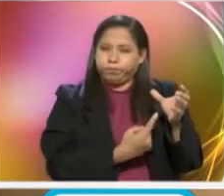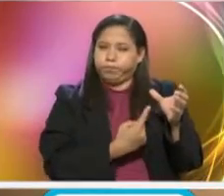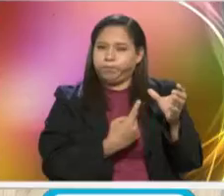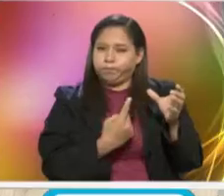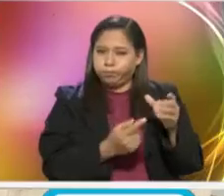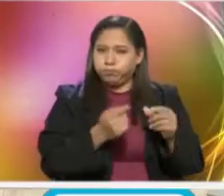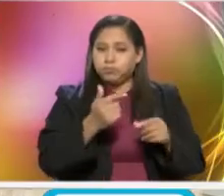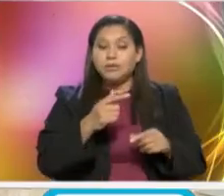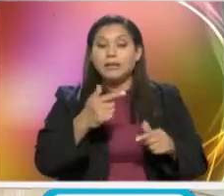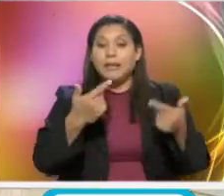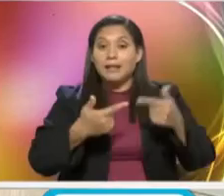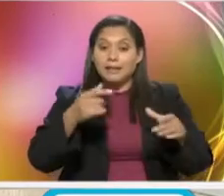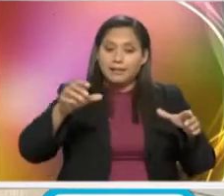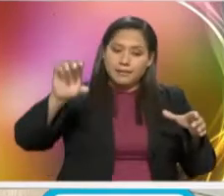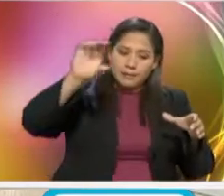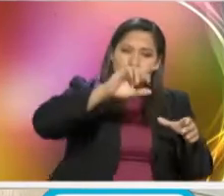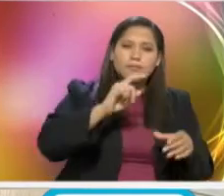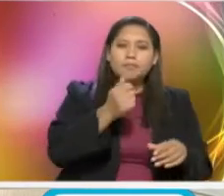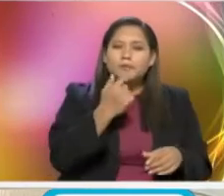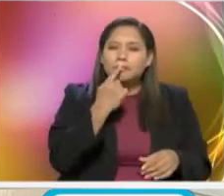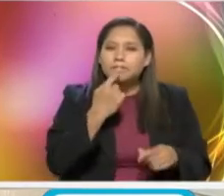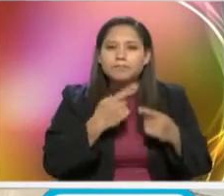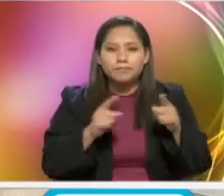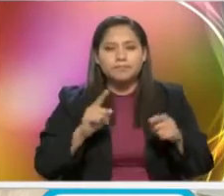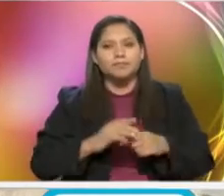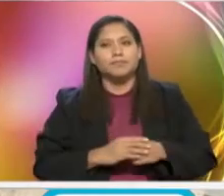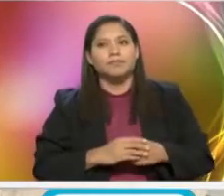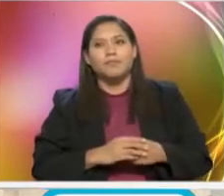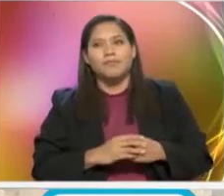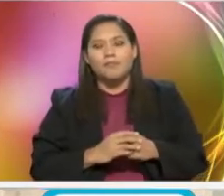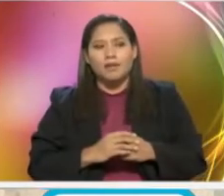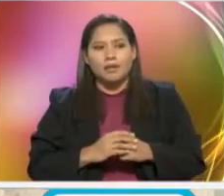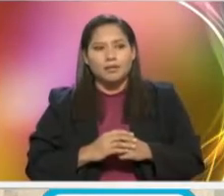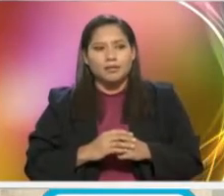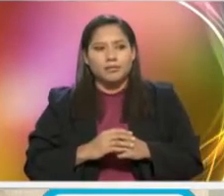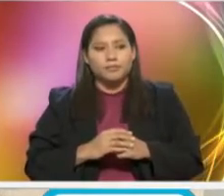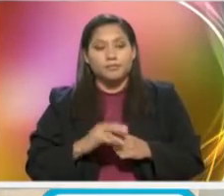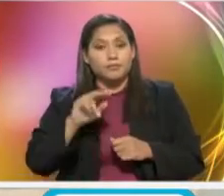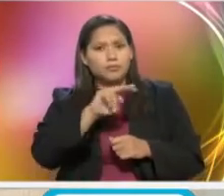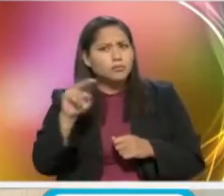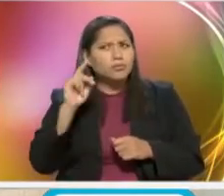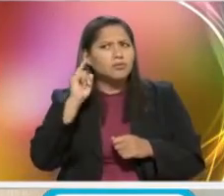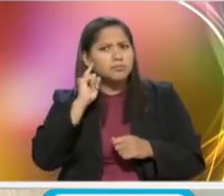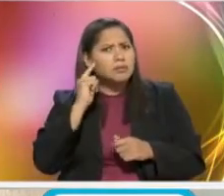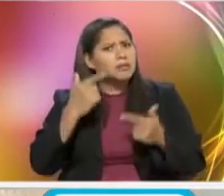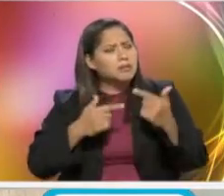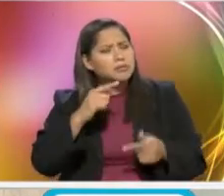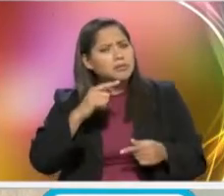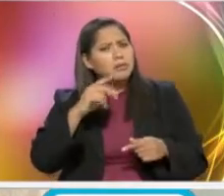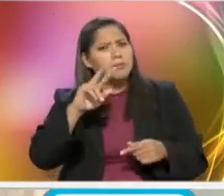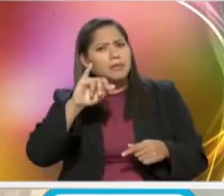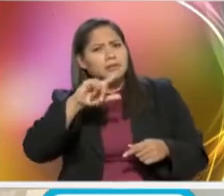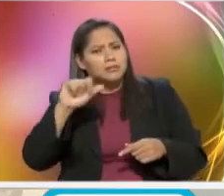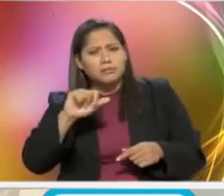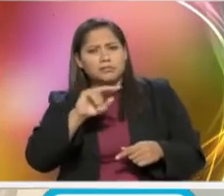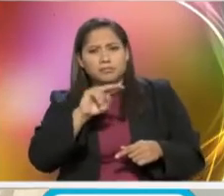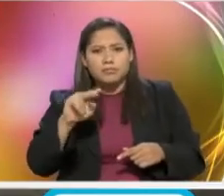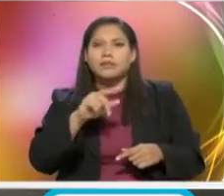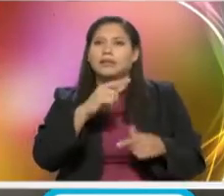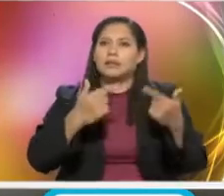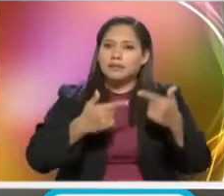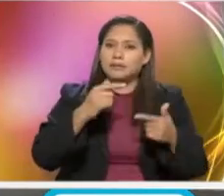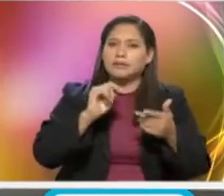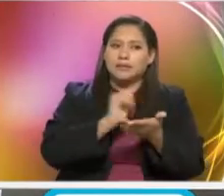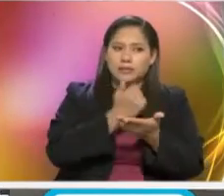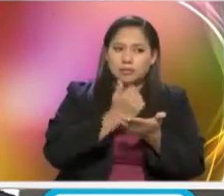leche le va a dar un toque diferente, ¿no? Nunca había Sí. escuchado una leche de vainilla. ¿No? No, digo, he escuchado la leche de arroz,